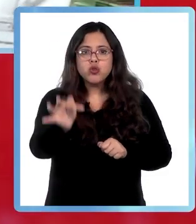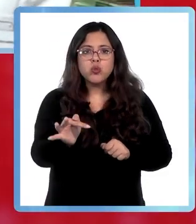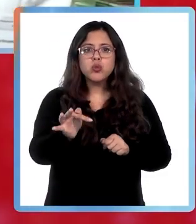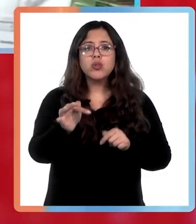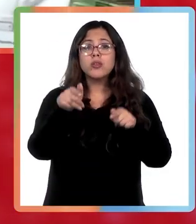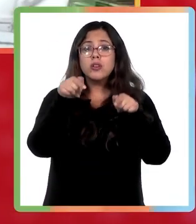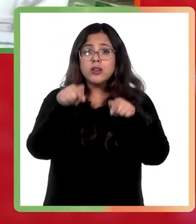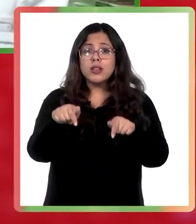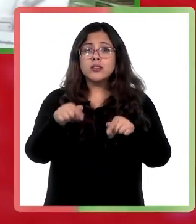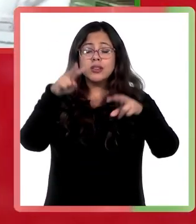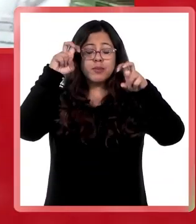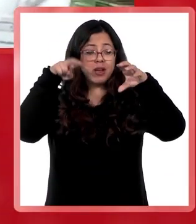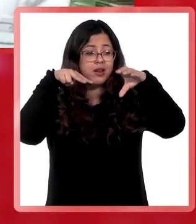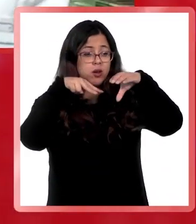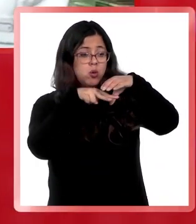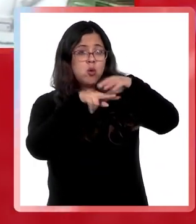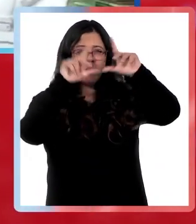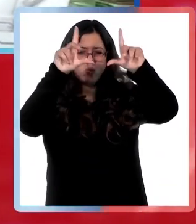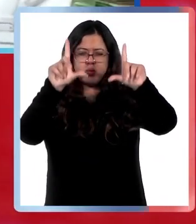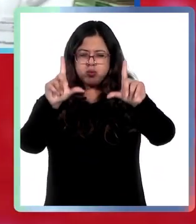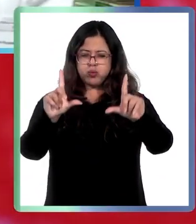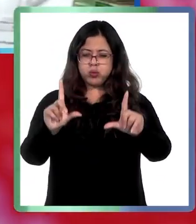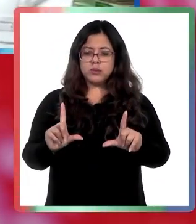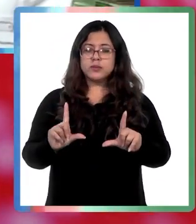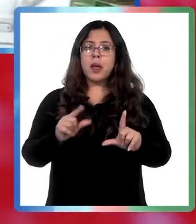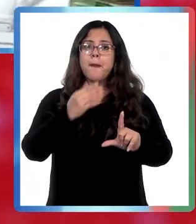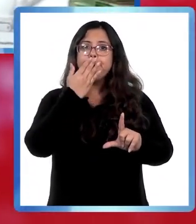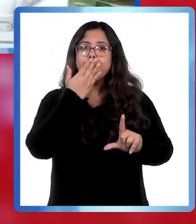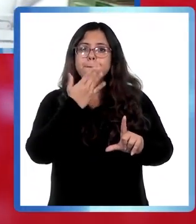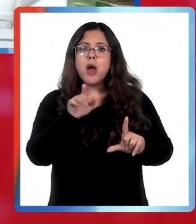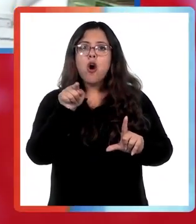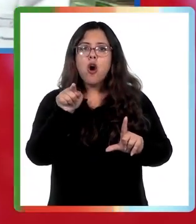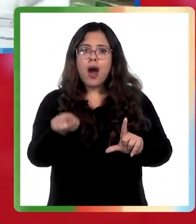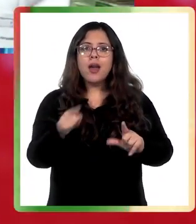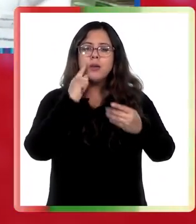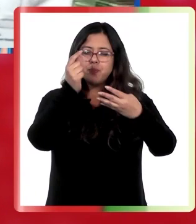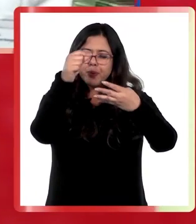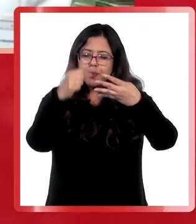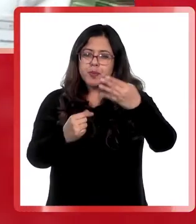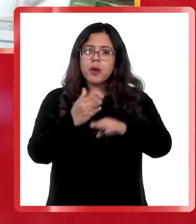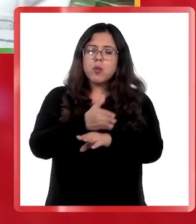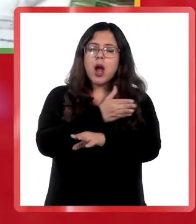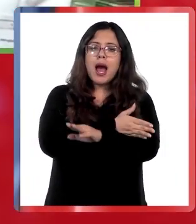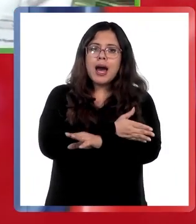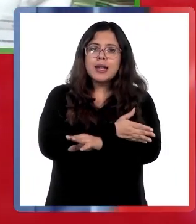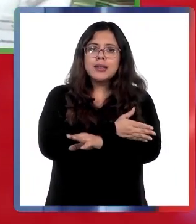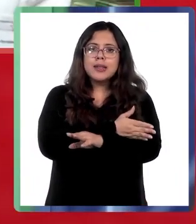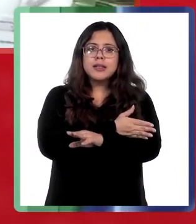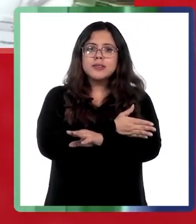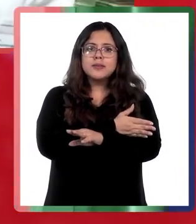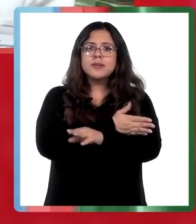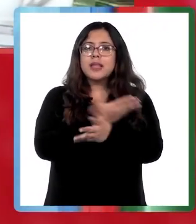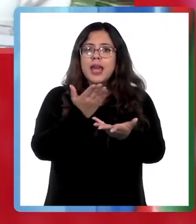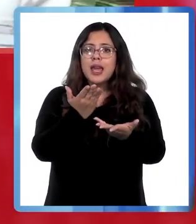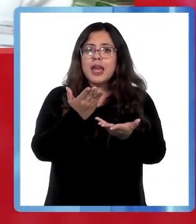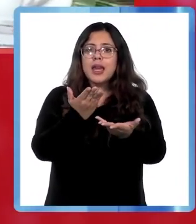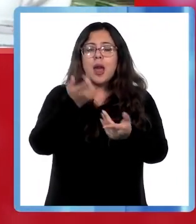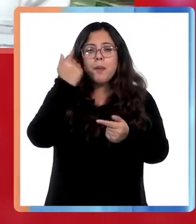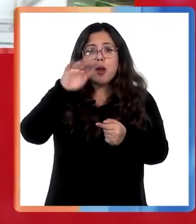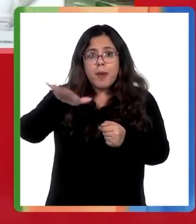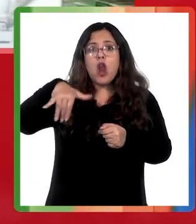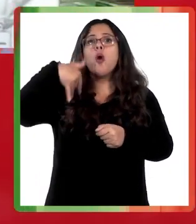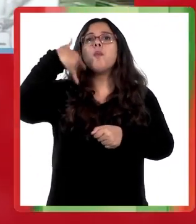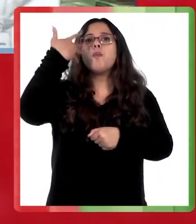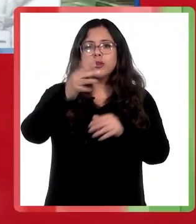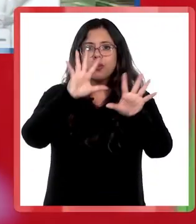futuro, probablemente por ese lado, estudios de imágenes mejorados, es lo que va a ser el diagnóstico precoz de la década que viene.